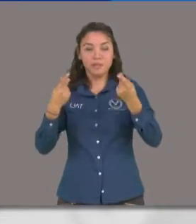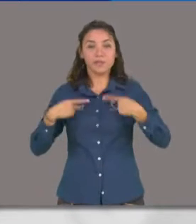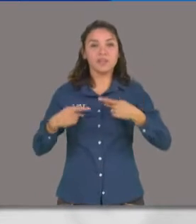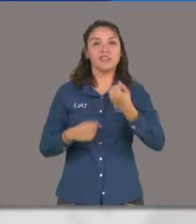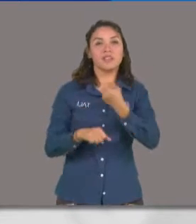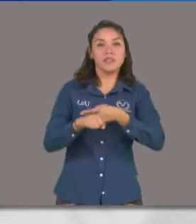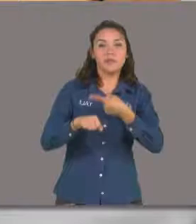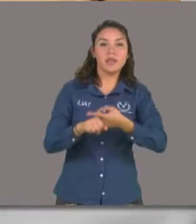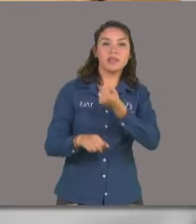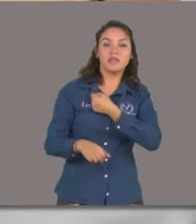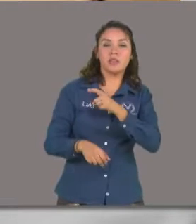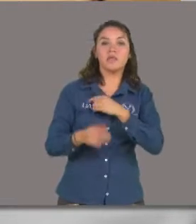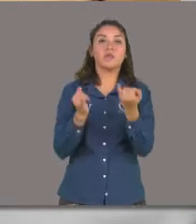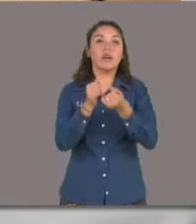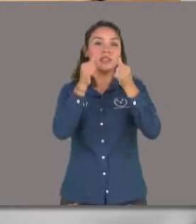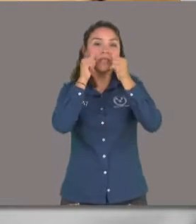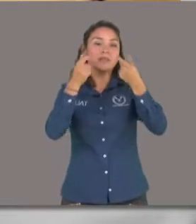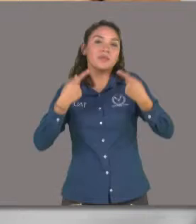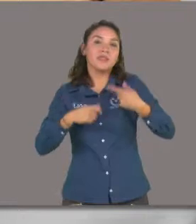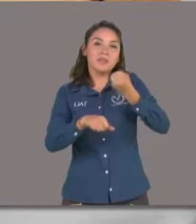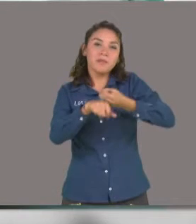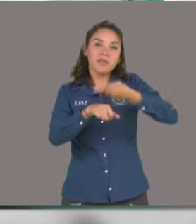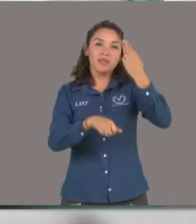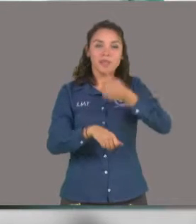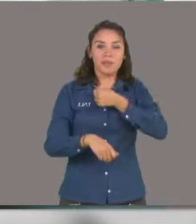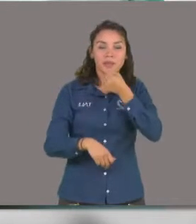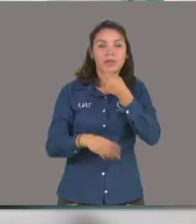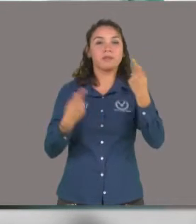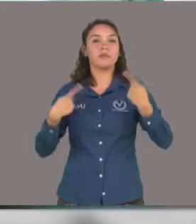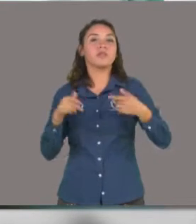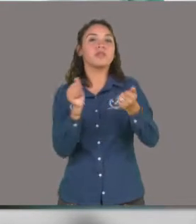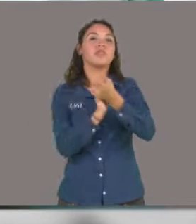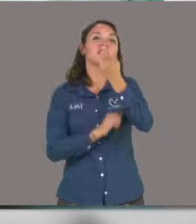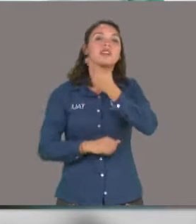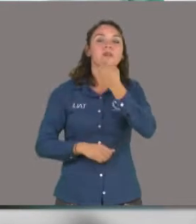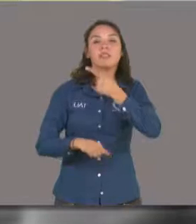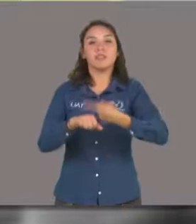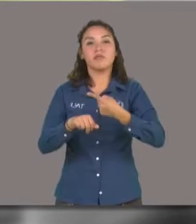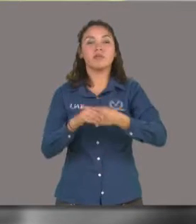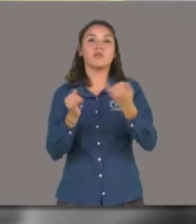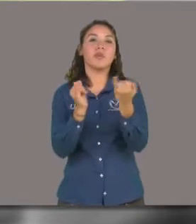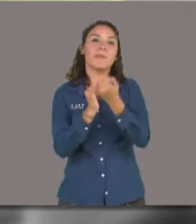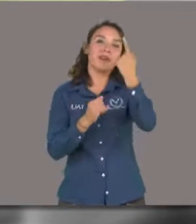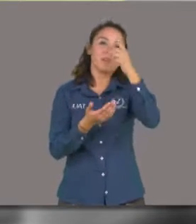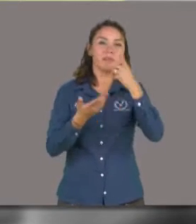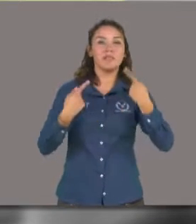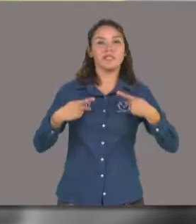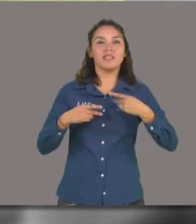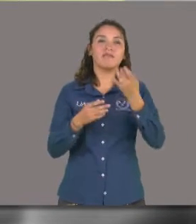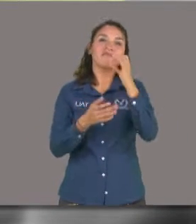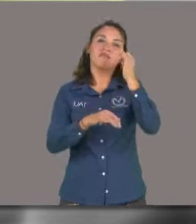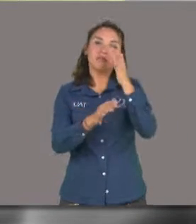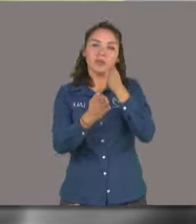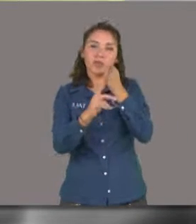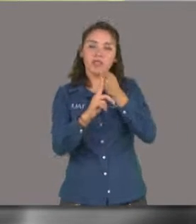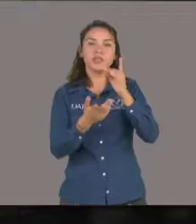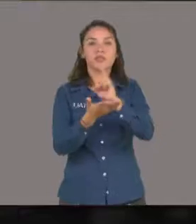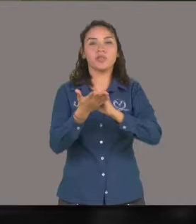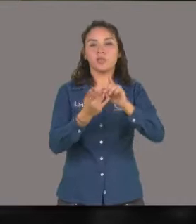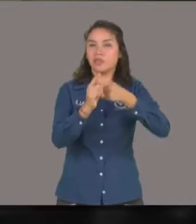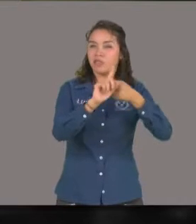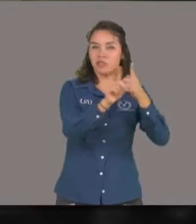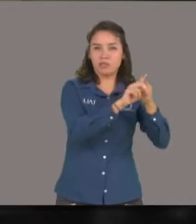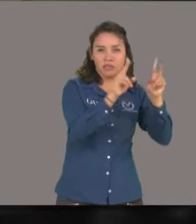la salud de los pacientes, la atención a los adultos mayores, a pacientes diabéticos, en el tratamiento de adicciones y otras importantes áreas.